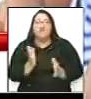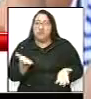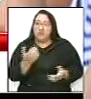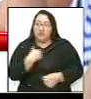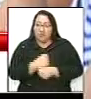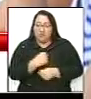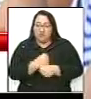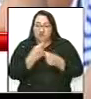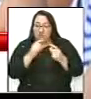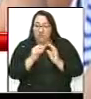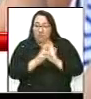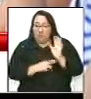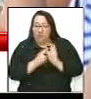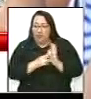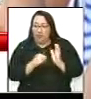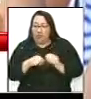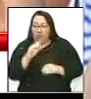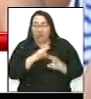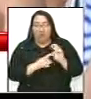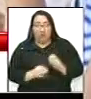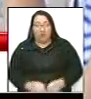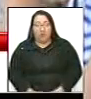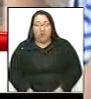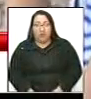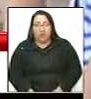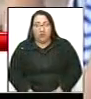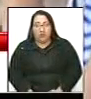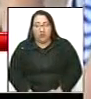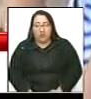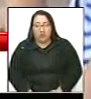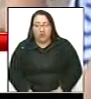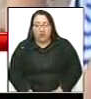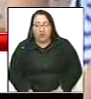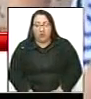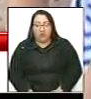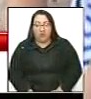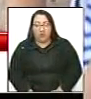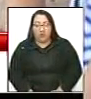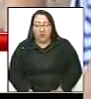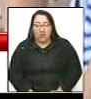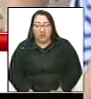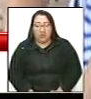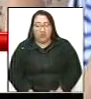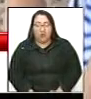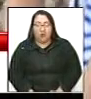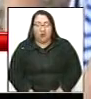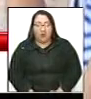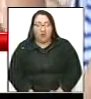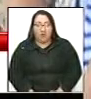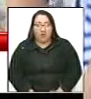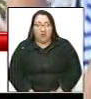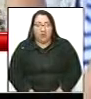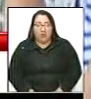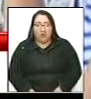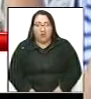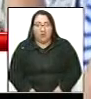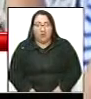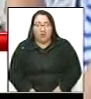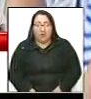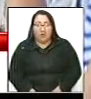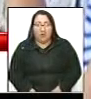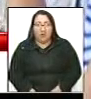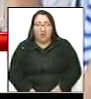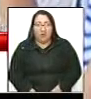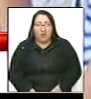de acuerdo al reglamento. Y sí me preocupa, presidente, que el informe de calificación esté